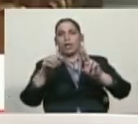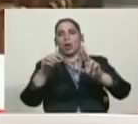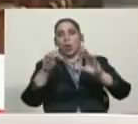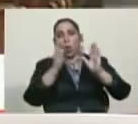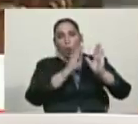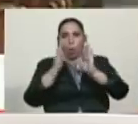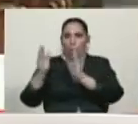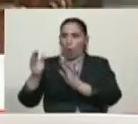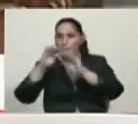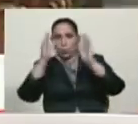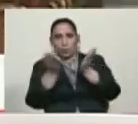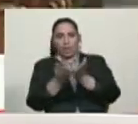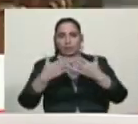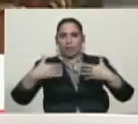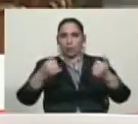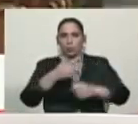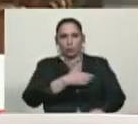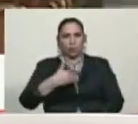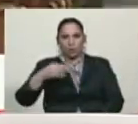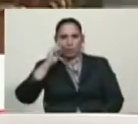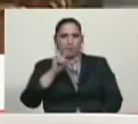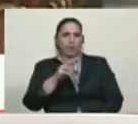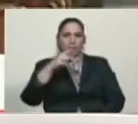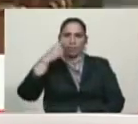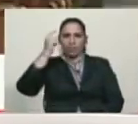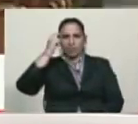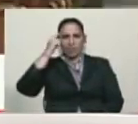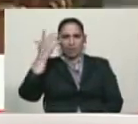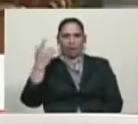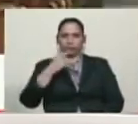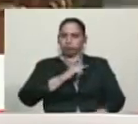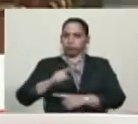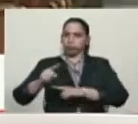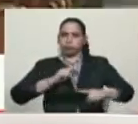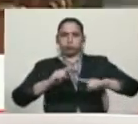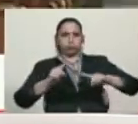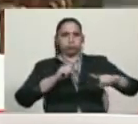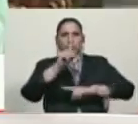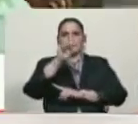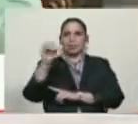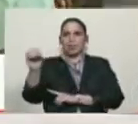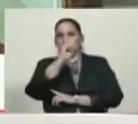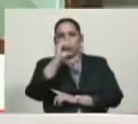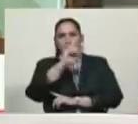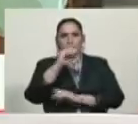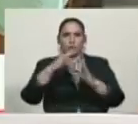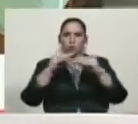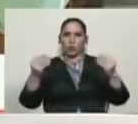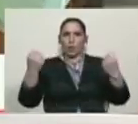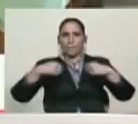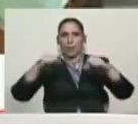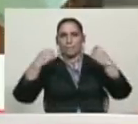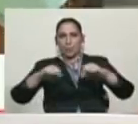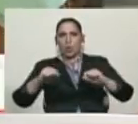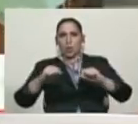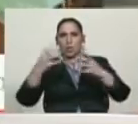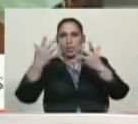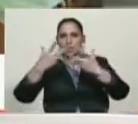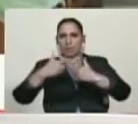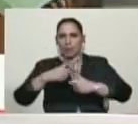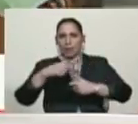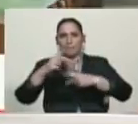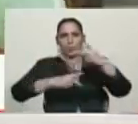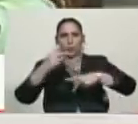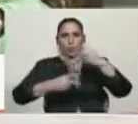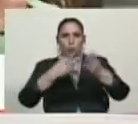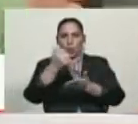yo quiero ver el día en que tengamos activado al cien por ciento todo el aparato industrial productor de